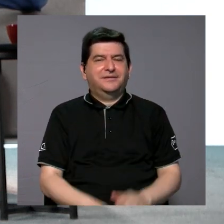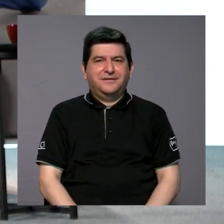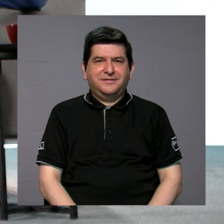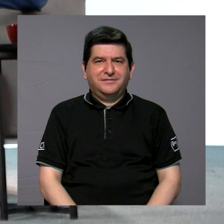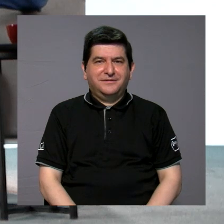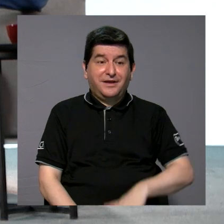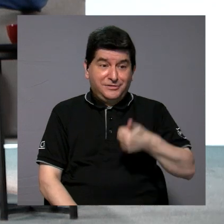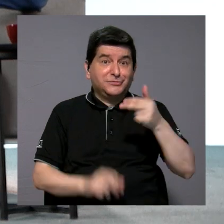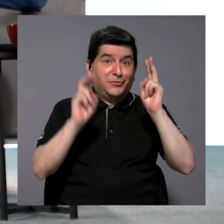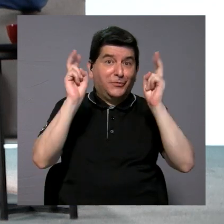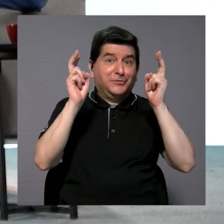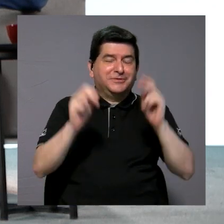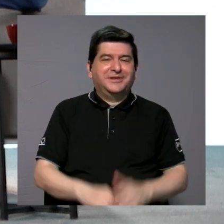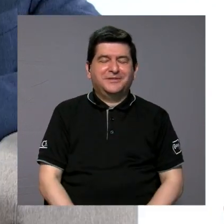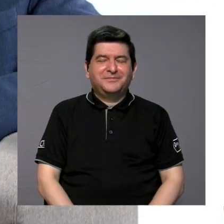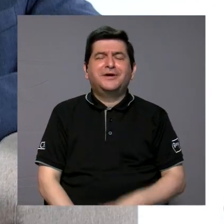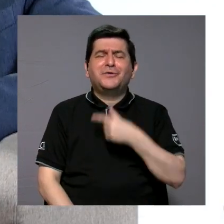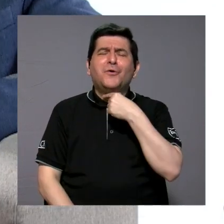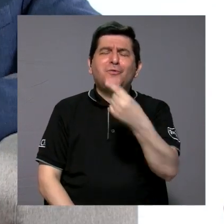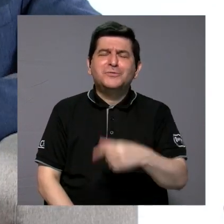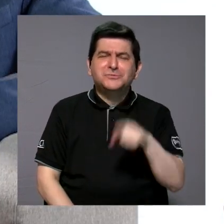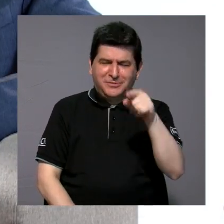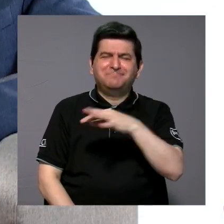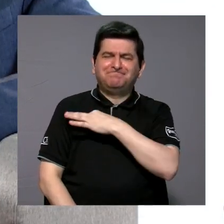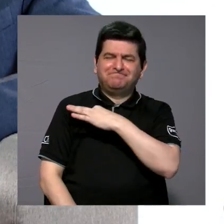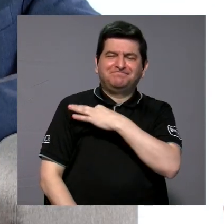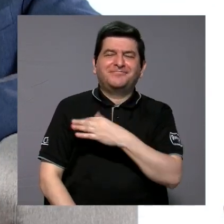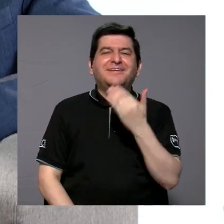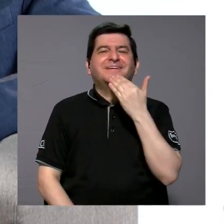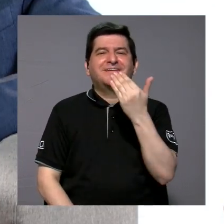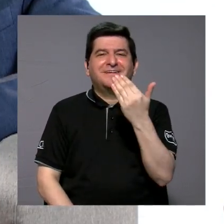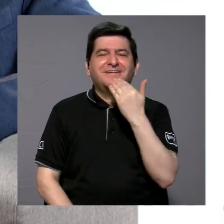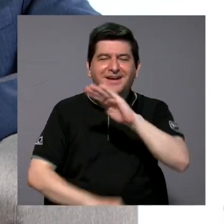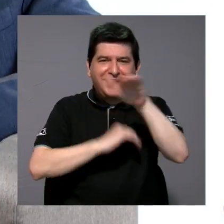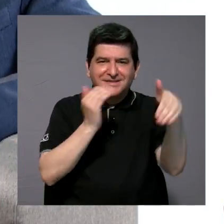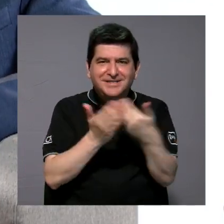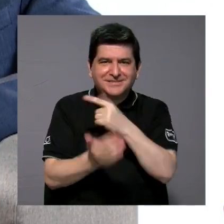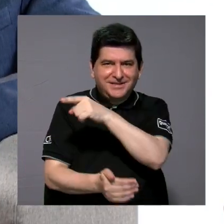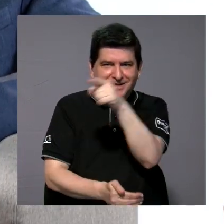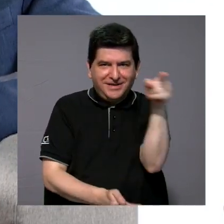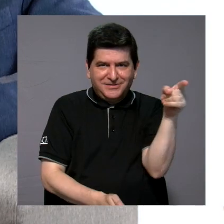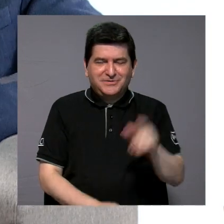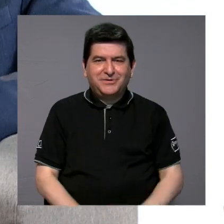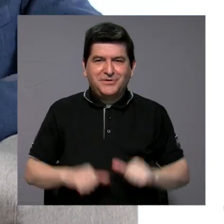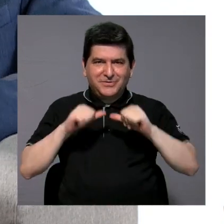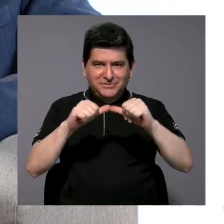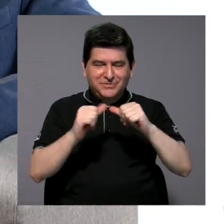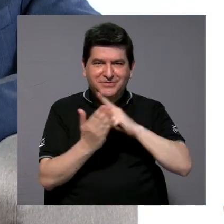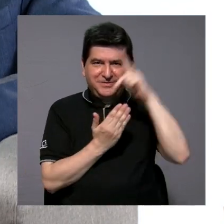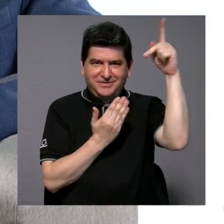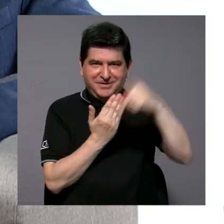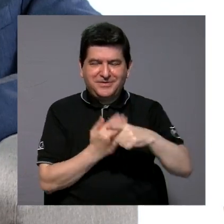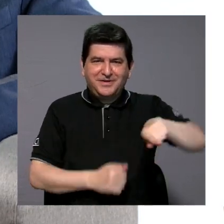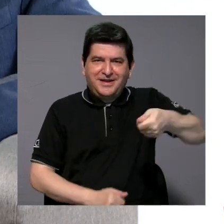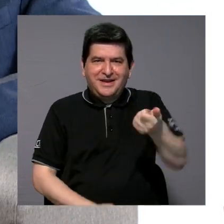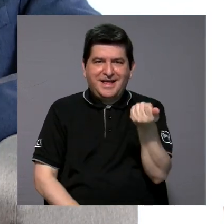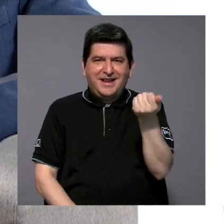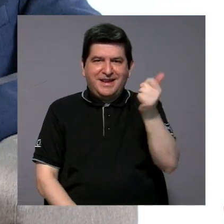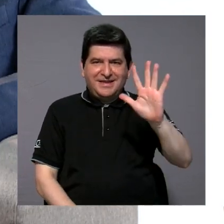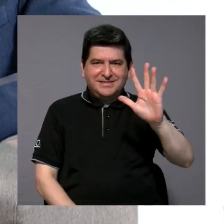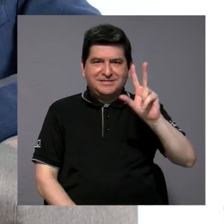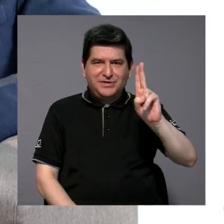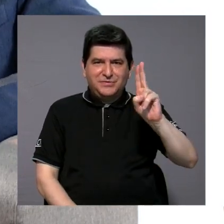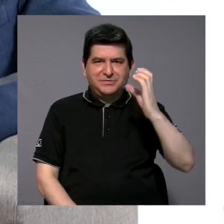Con mucho gusto. Claro. Ahí lo vamos a invitar. Muchas gracias a todos y todas ustedes. Continúen con la programación de Canal